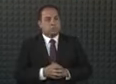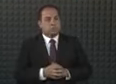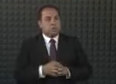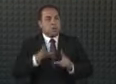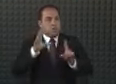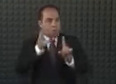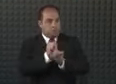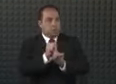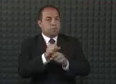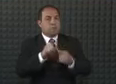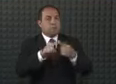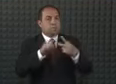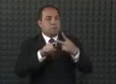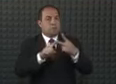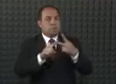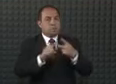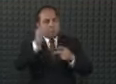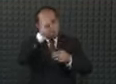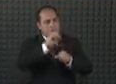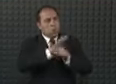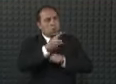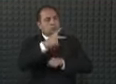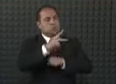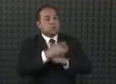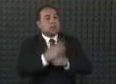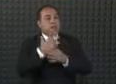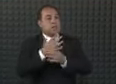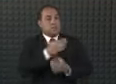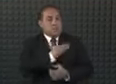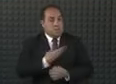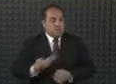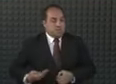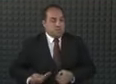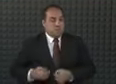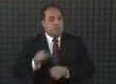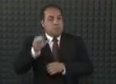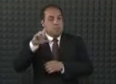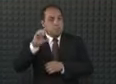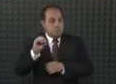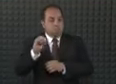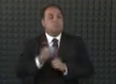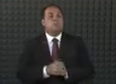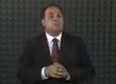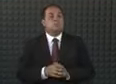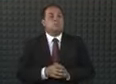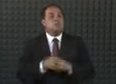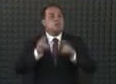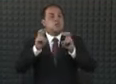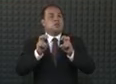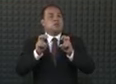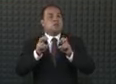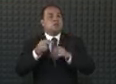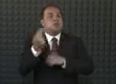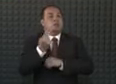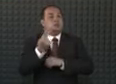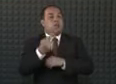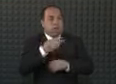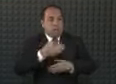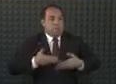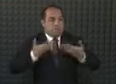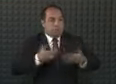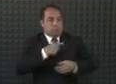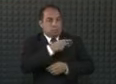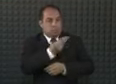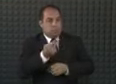logro. Y la segunda, ¿qué opinión le merece lo que mencionó el presidente de la República en la mañana en la cuestión de que le tiene toda la confianza, usted